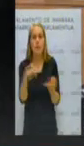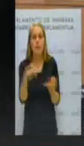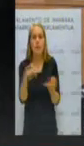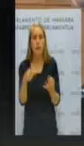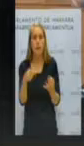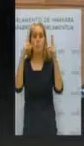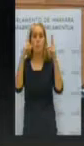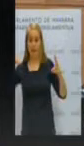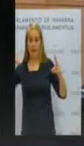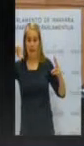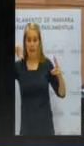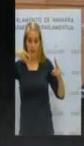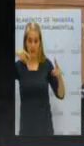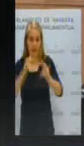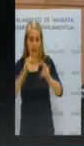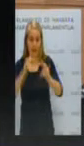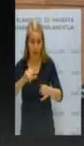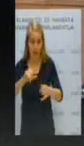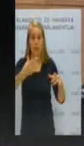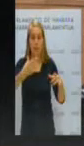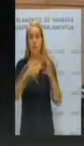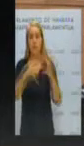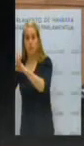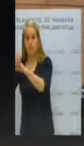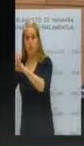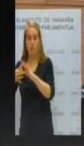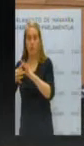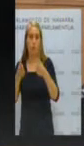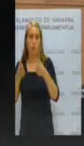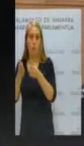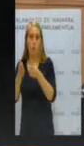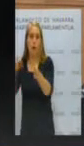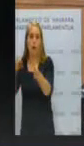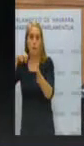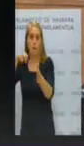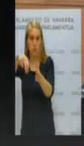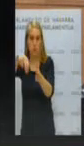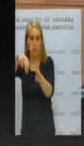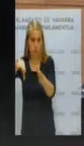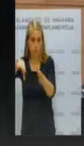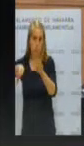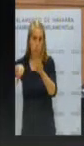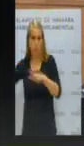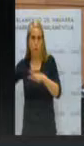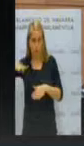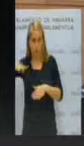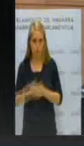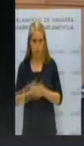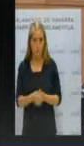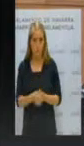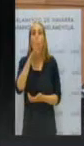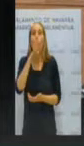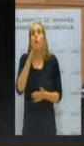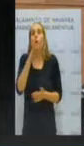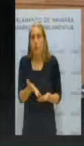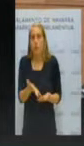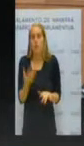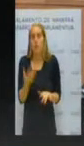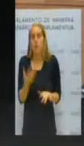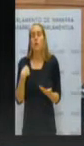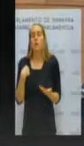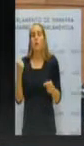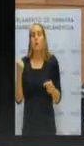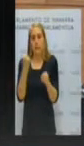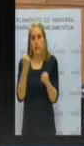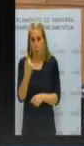pasarela de Pamplona hay que conectar con los caminos peatonales que pueda haber por otro lado. Por lo tanto, todavía hay trecho para desarrollar y hay tarea